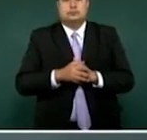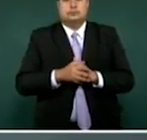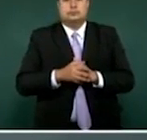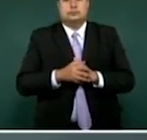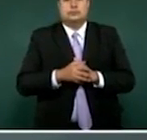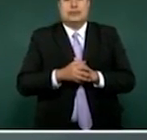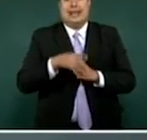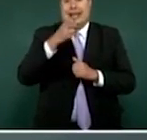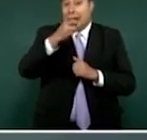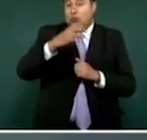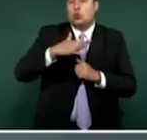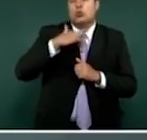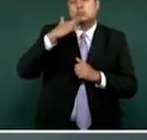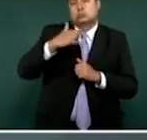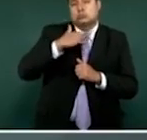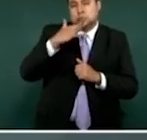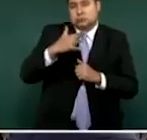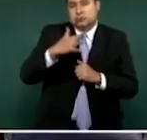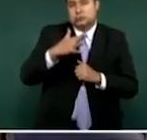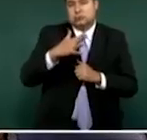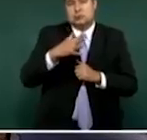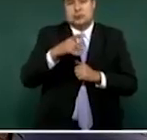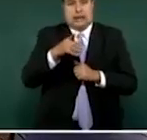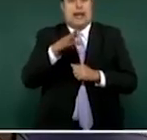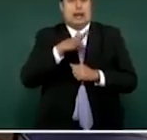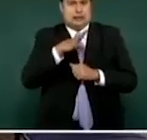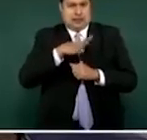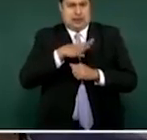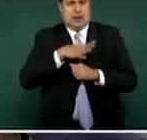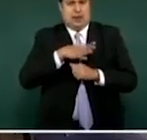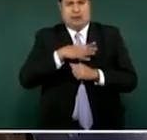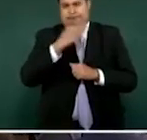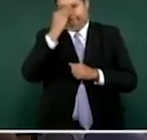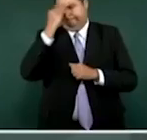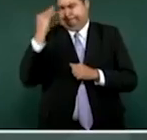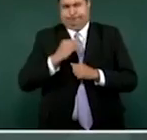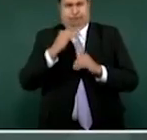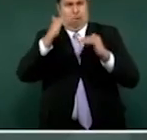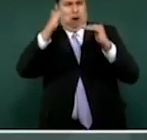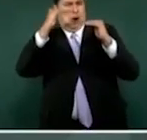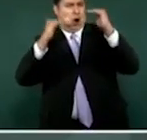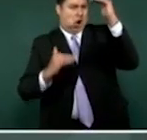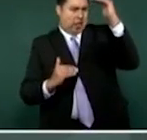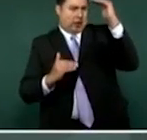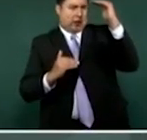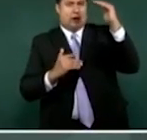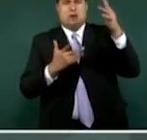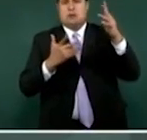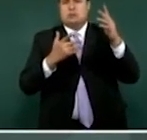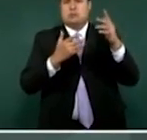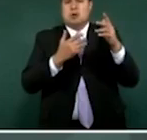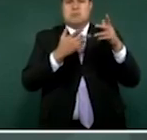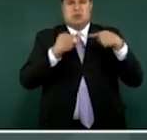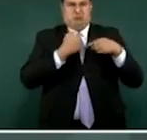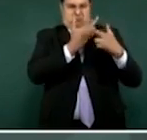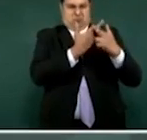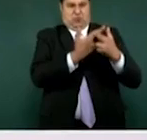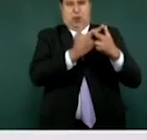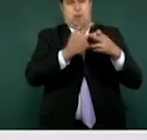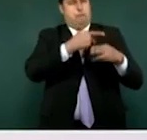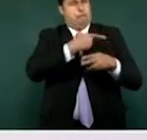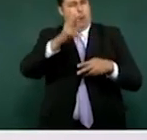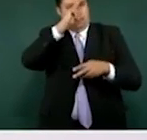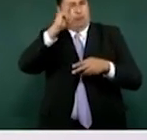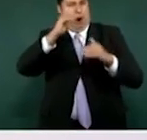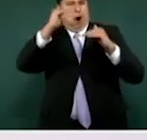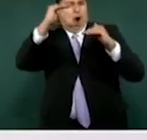que por la corrupción se produjo una monstruosa desigualdad económica y social.